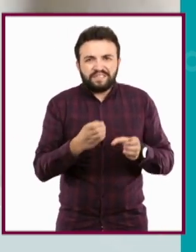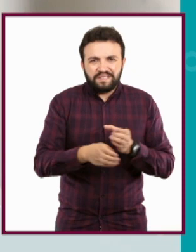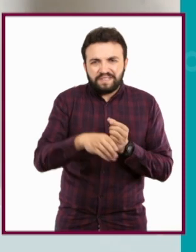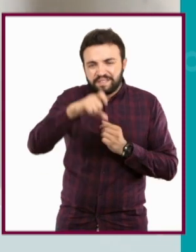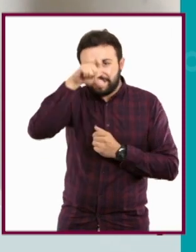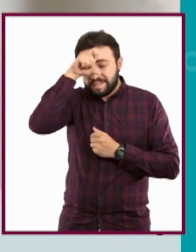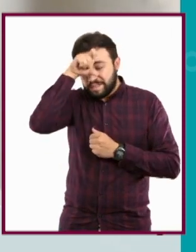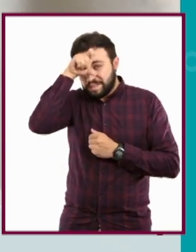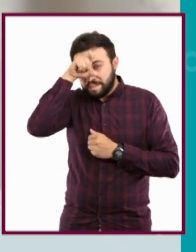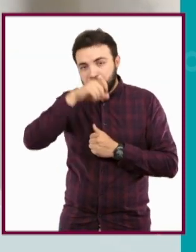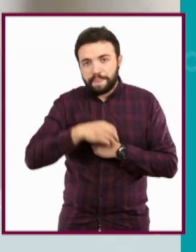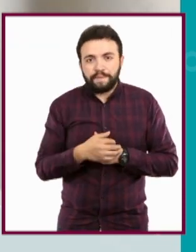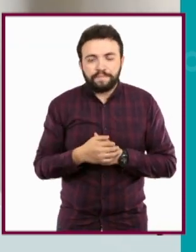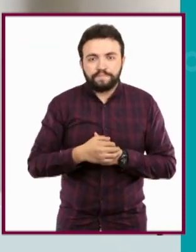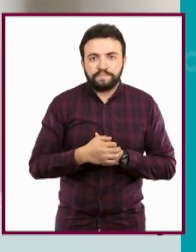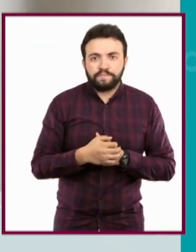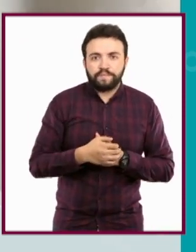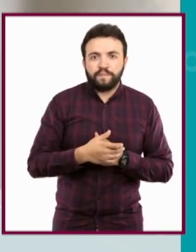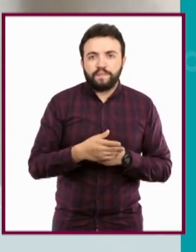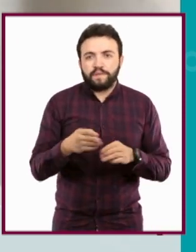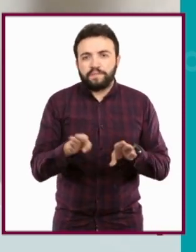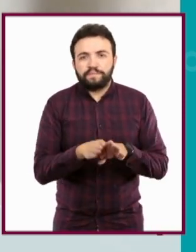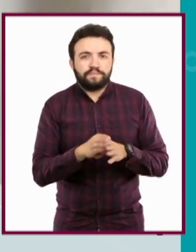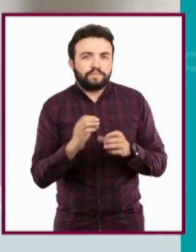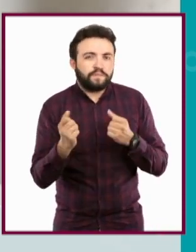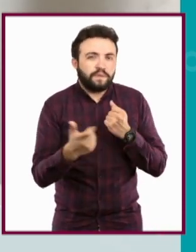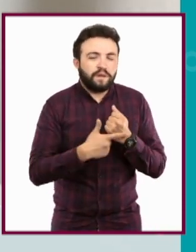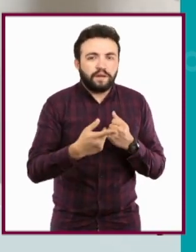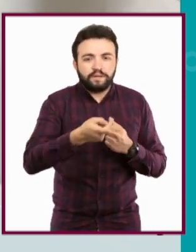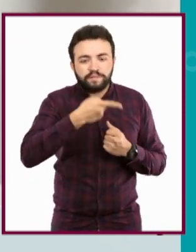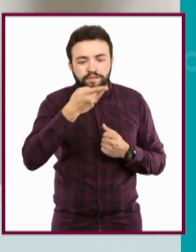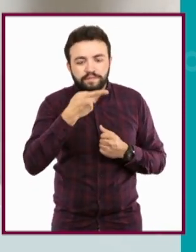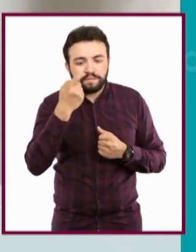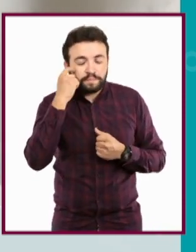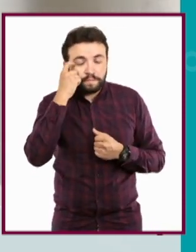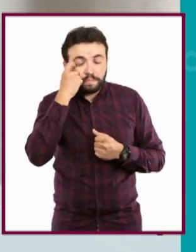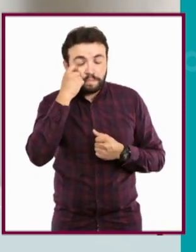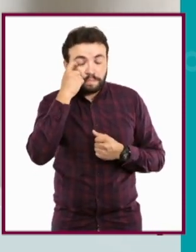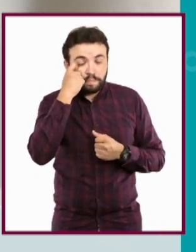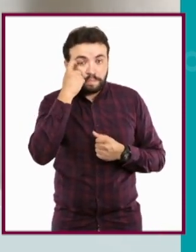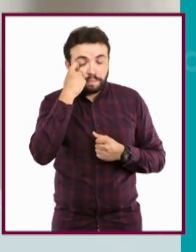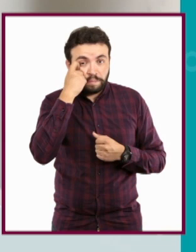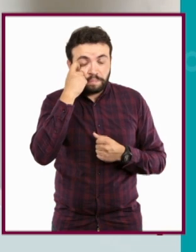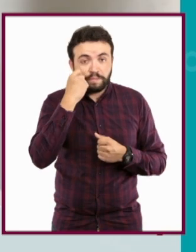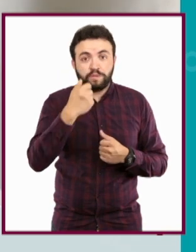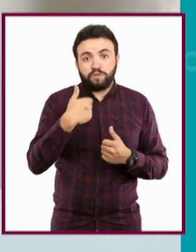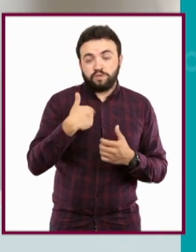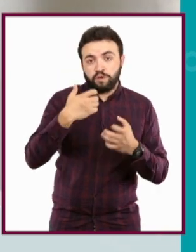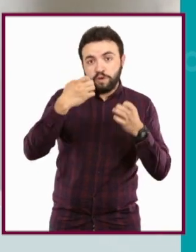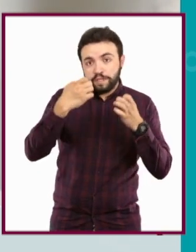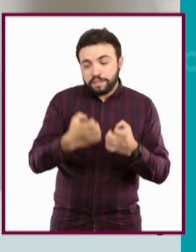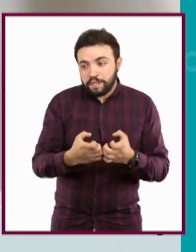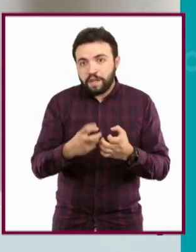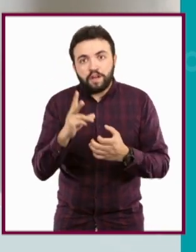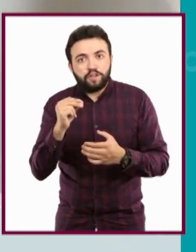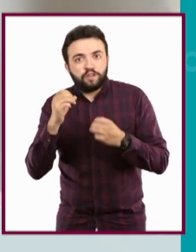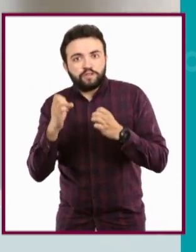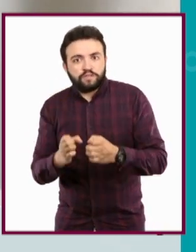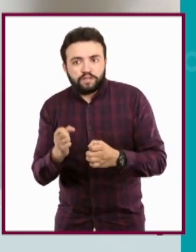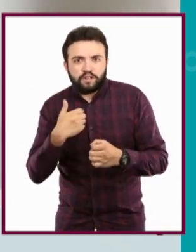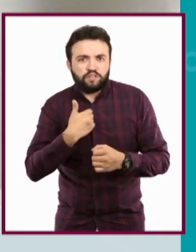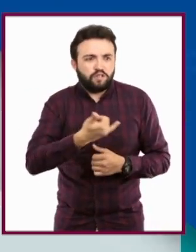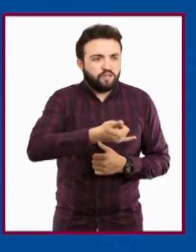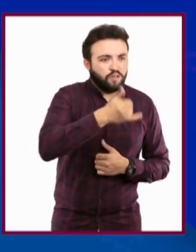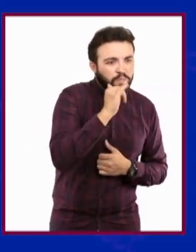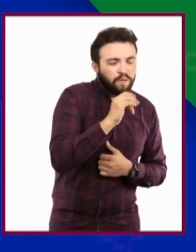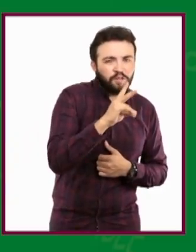Más o menos algo así que te digan, yo no estaba, pero sí estaba. En el momento en el que tomé, pero no